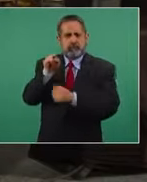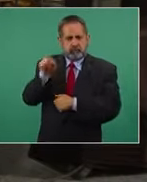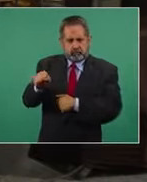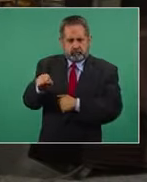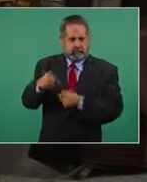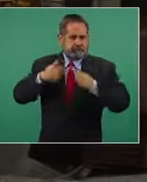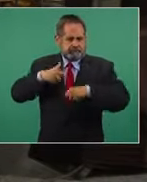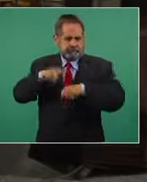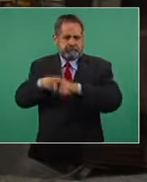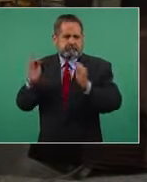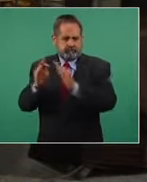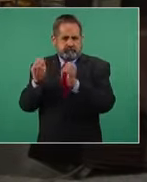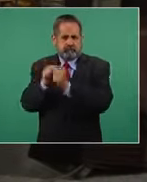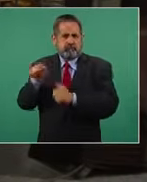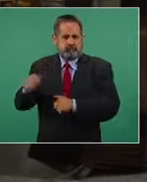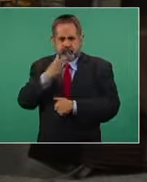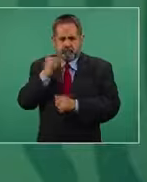personalmente,